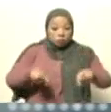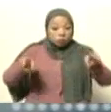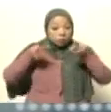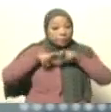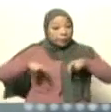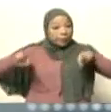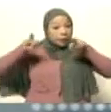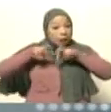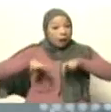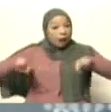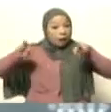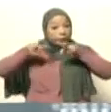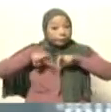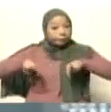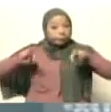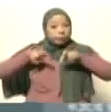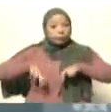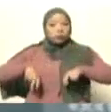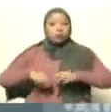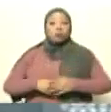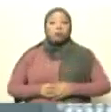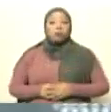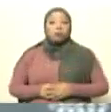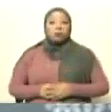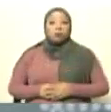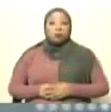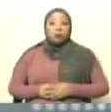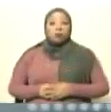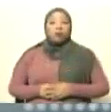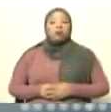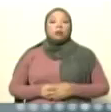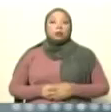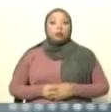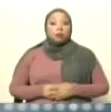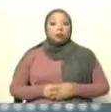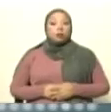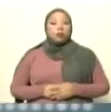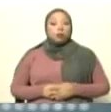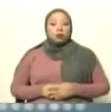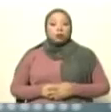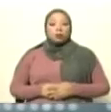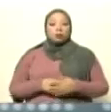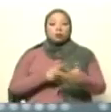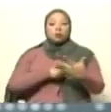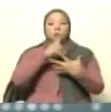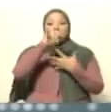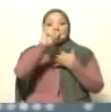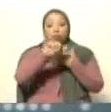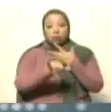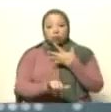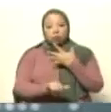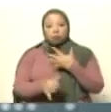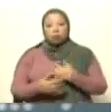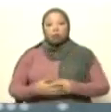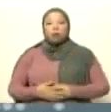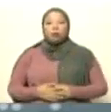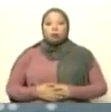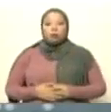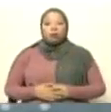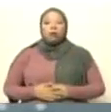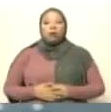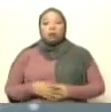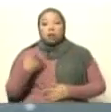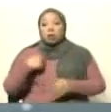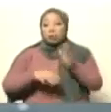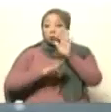tenían. Bueno, viene la mediática, la autojuramentación, la fiesta, y de repente llega el pueblo y comienza a